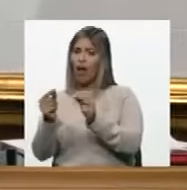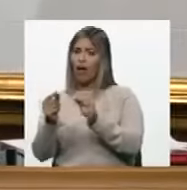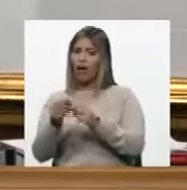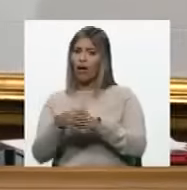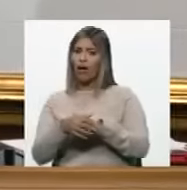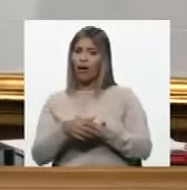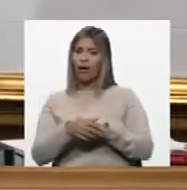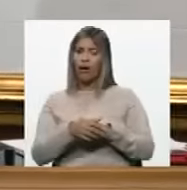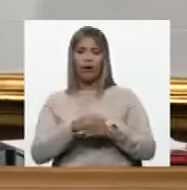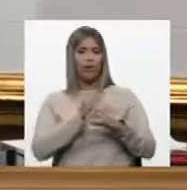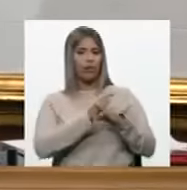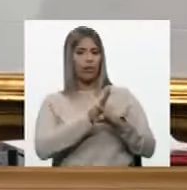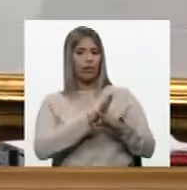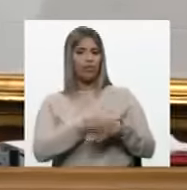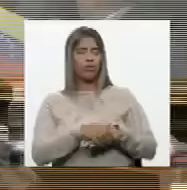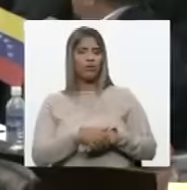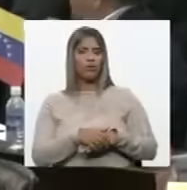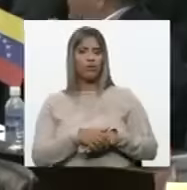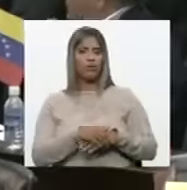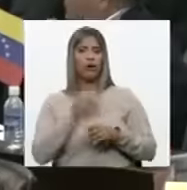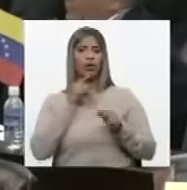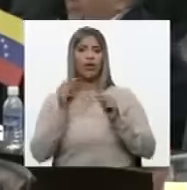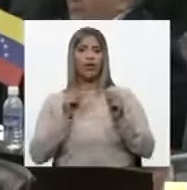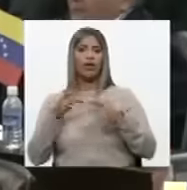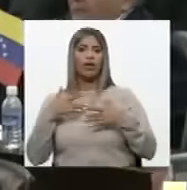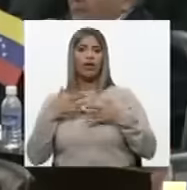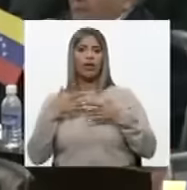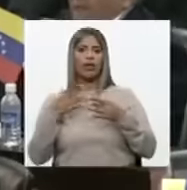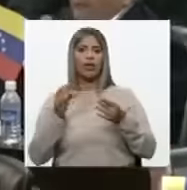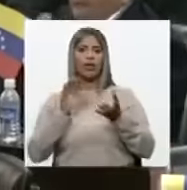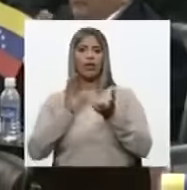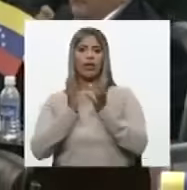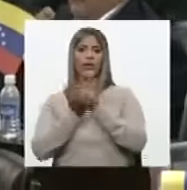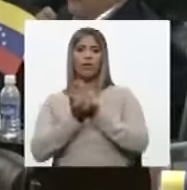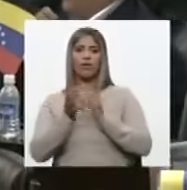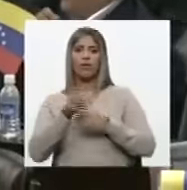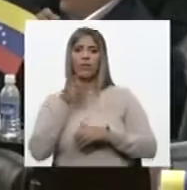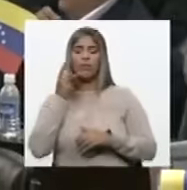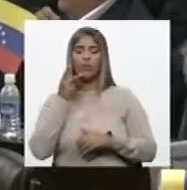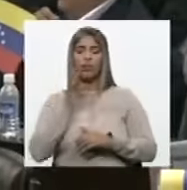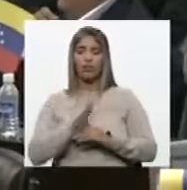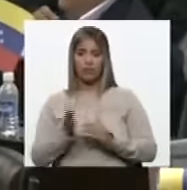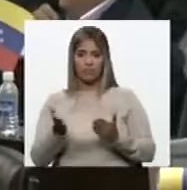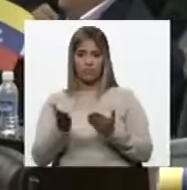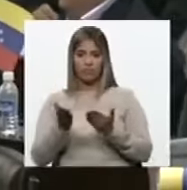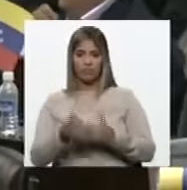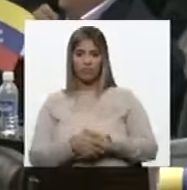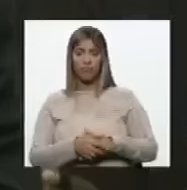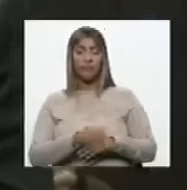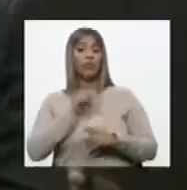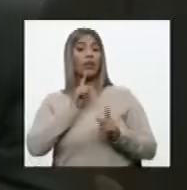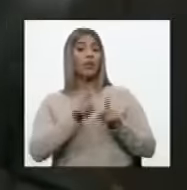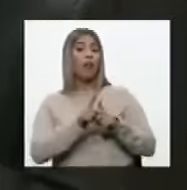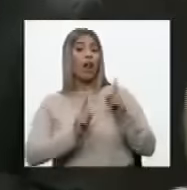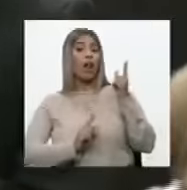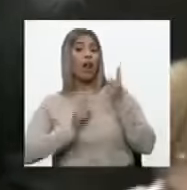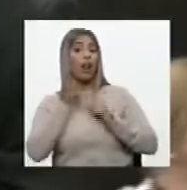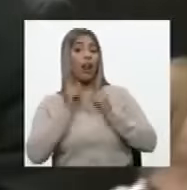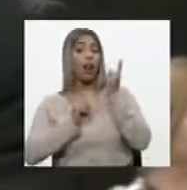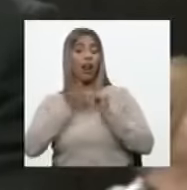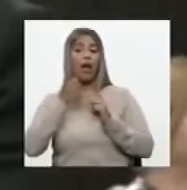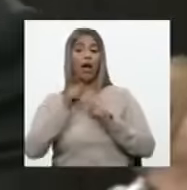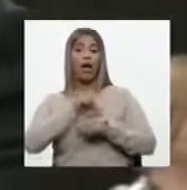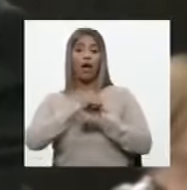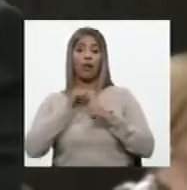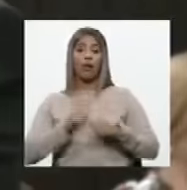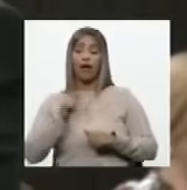Déjelo que se exalte, presidente. Adelante. Esas son las disputas que son interesantes historiográficamente. Adelante. Con la excusa, los militares y